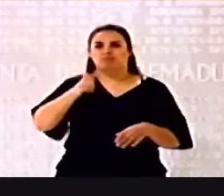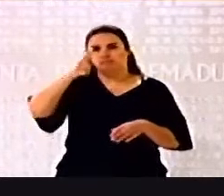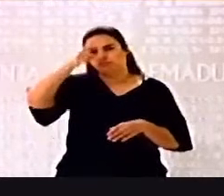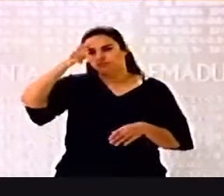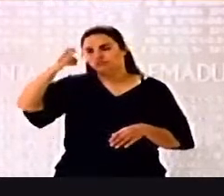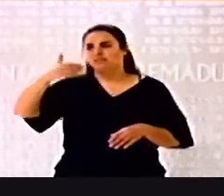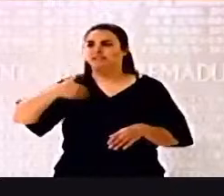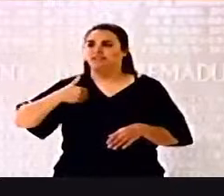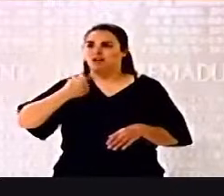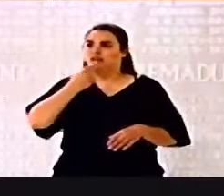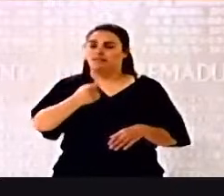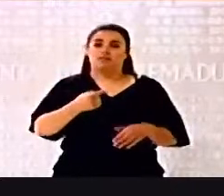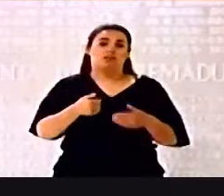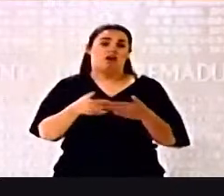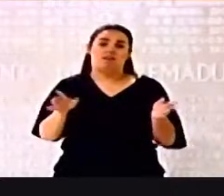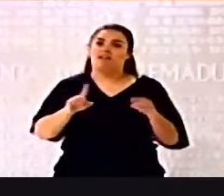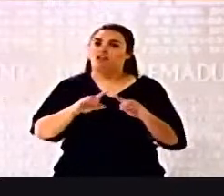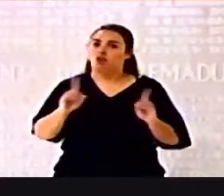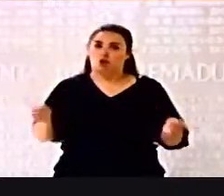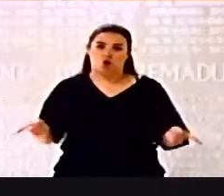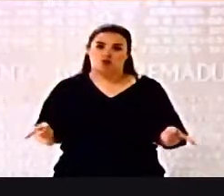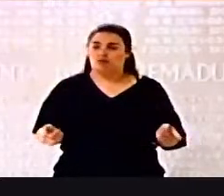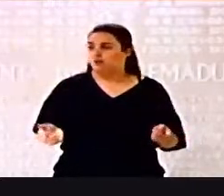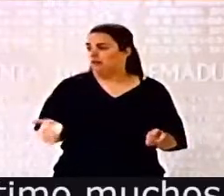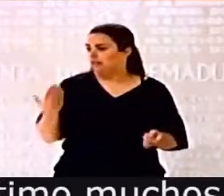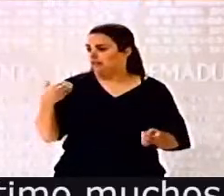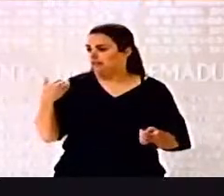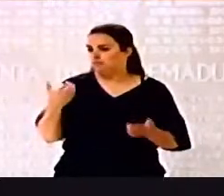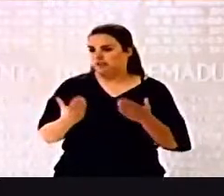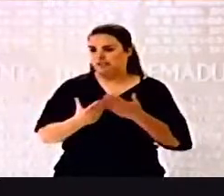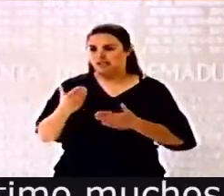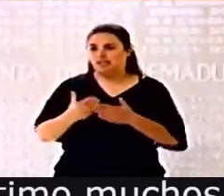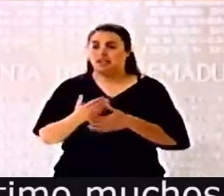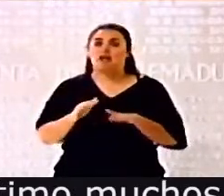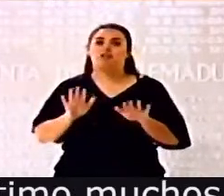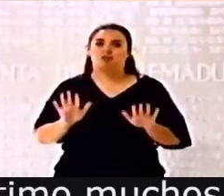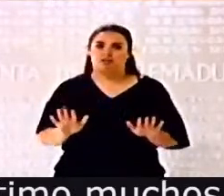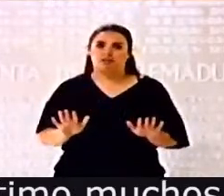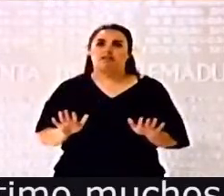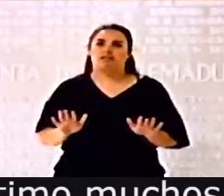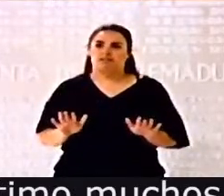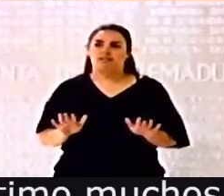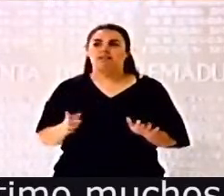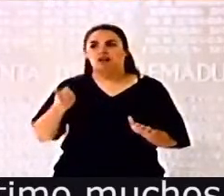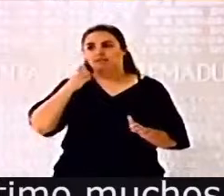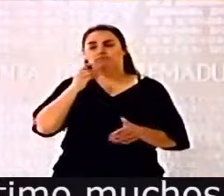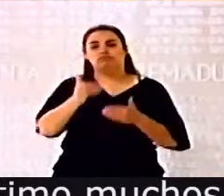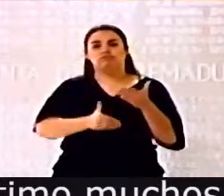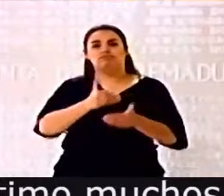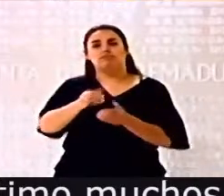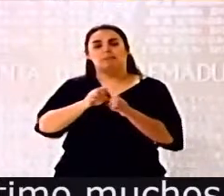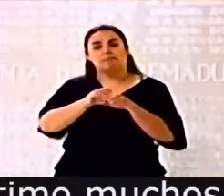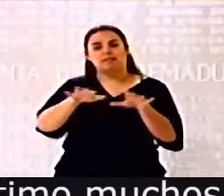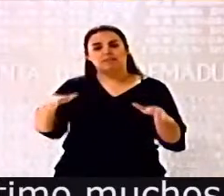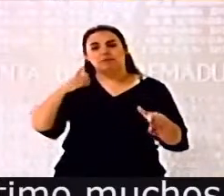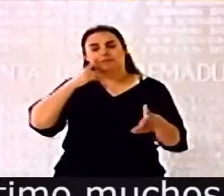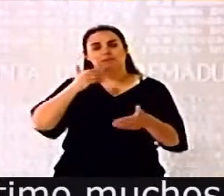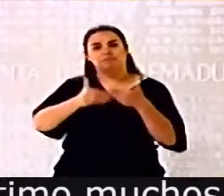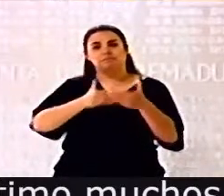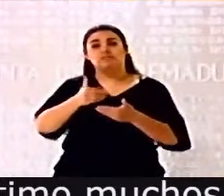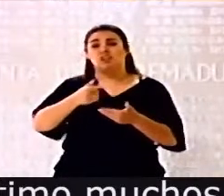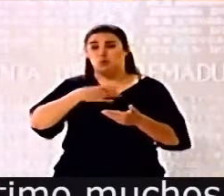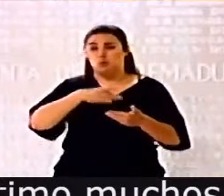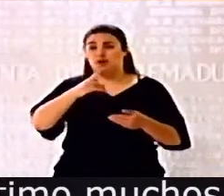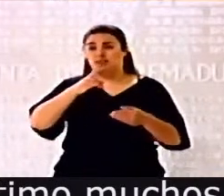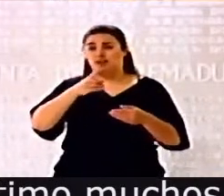ya que no iban a abrir las piscinas hace unos días. Entonces, bueno, viendo cómo es la evolución de la pandemia, ¿prevén ustedes